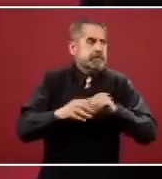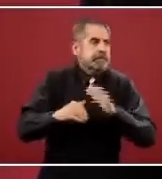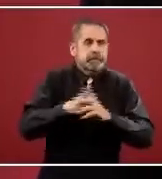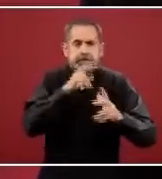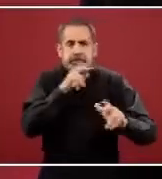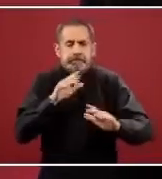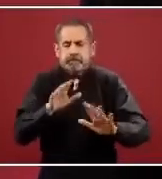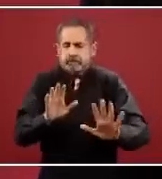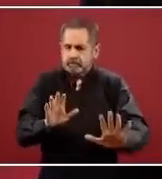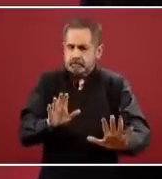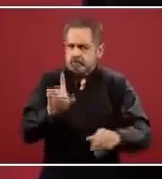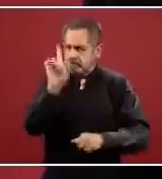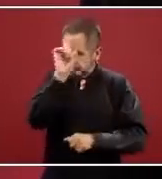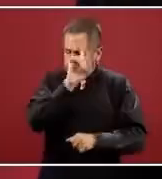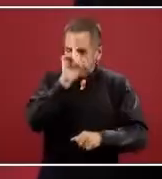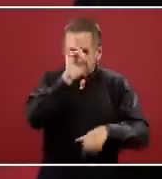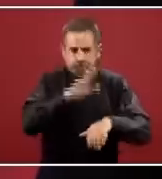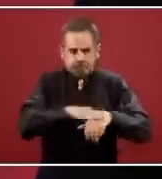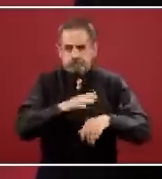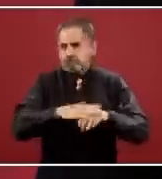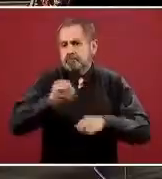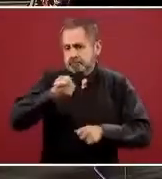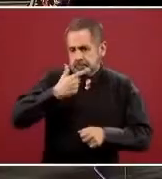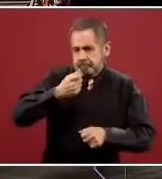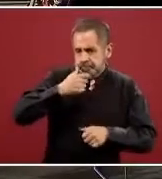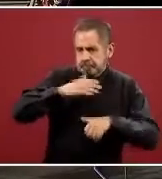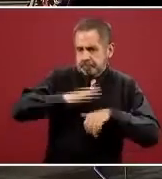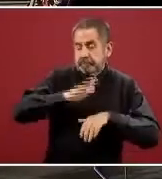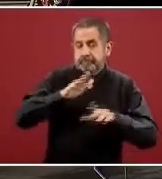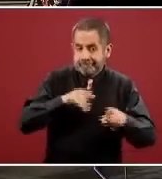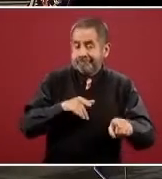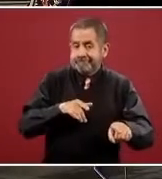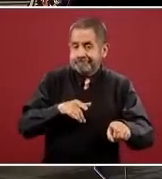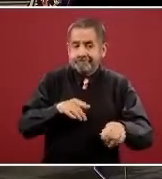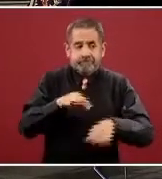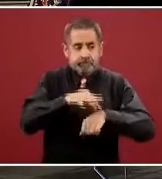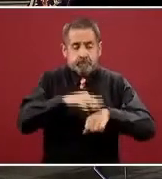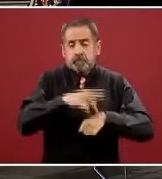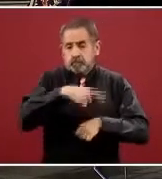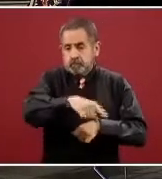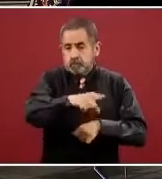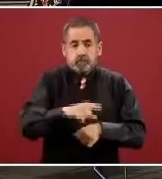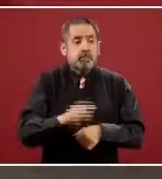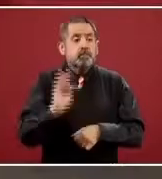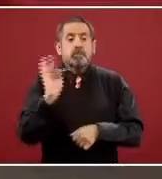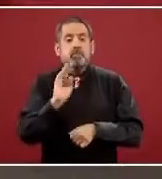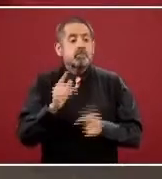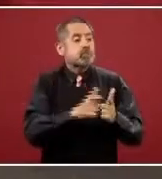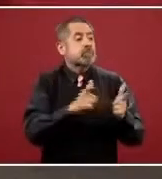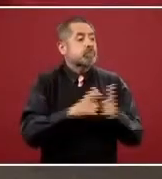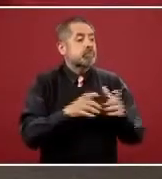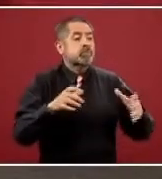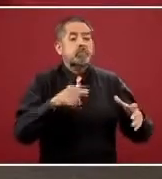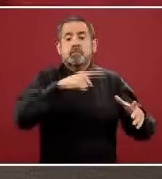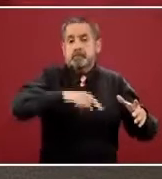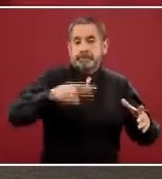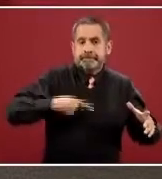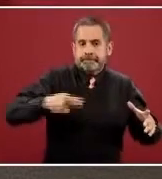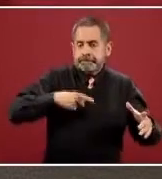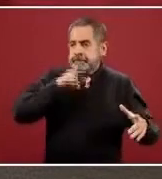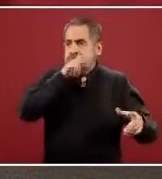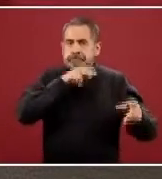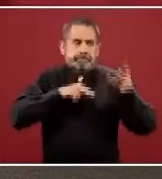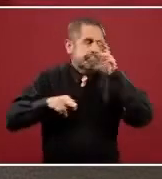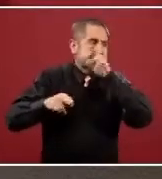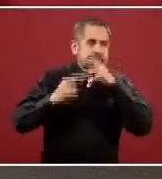sería una recomendación, porque sí sería como un grupo que pues también podría tener inclusive mayor riesgo de presentar